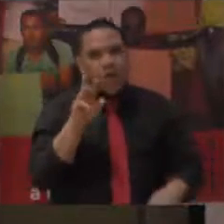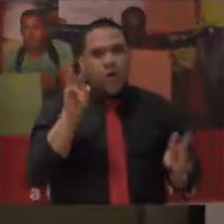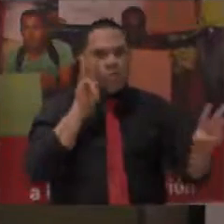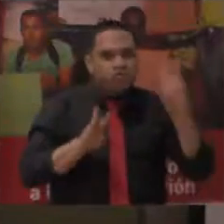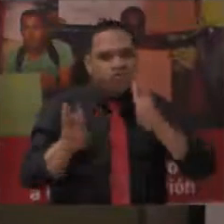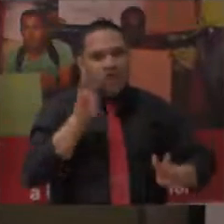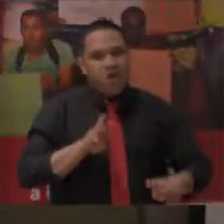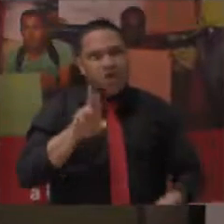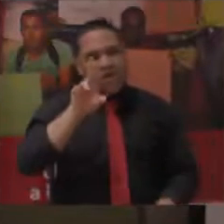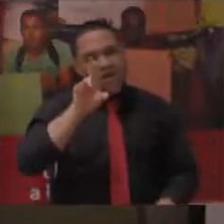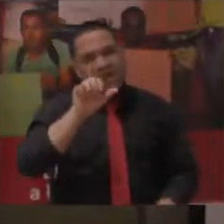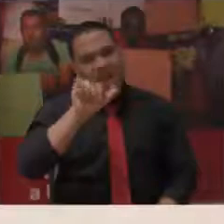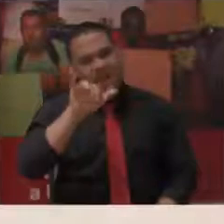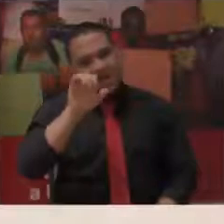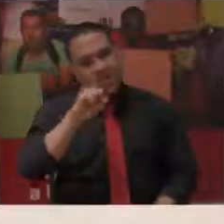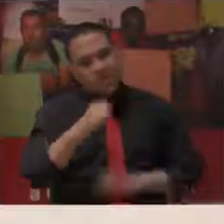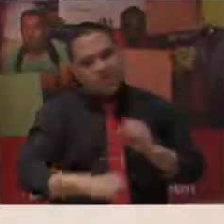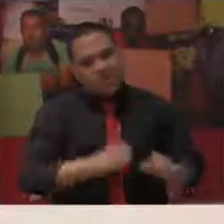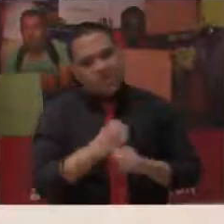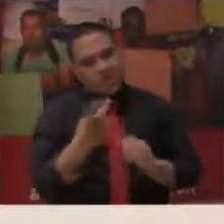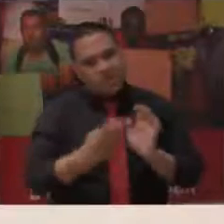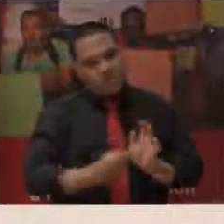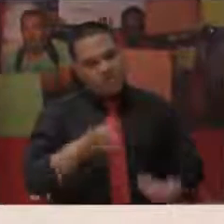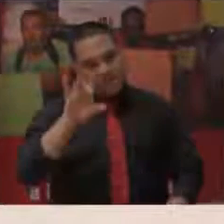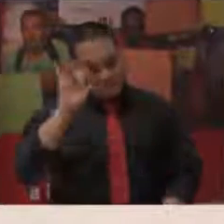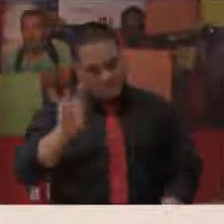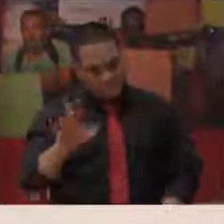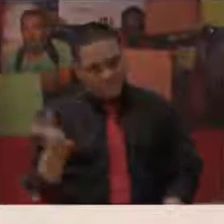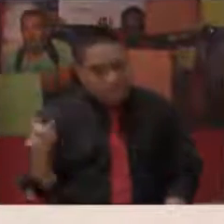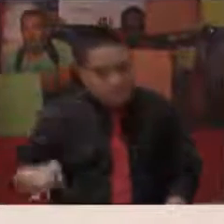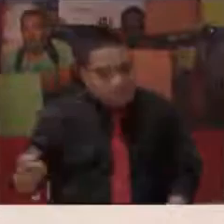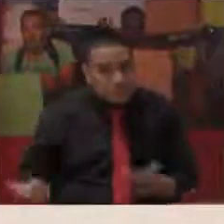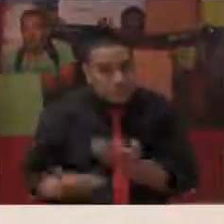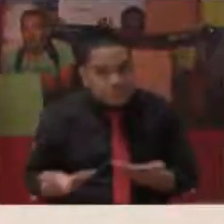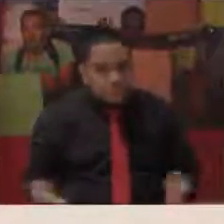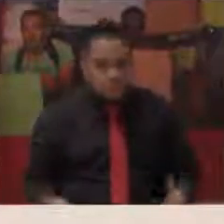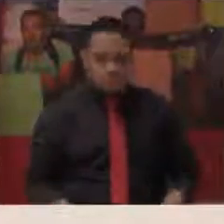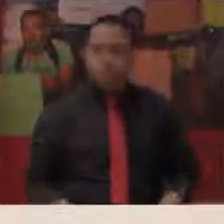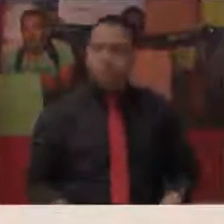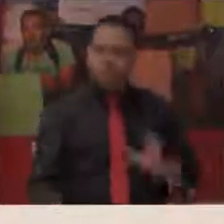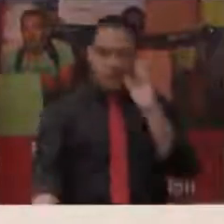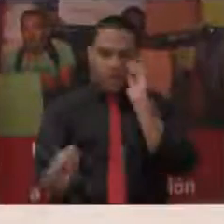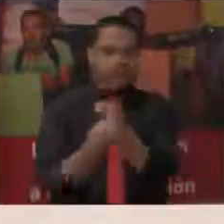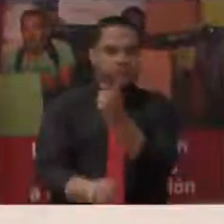Necesitamos seguir por este camino. No, totalmente de acuerdo. Yo creo